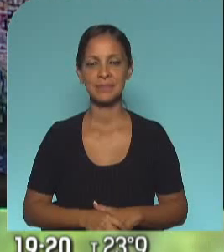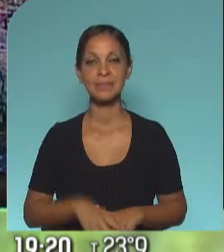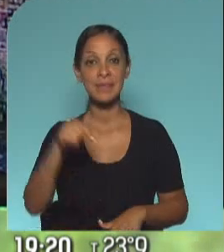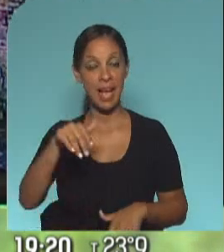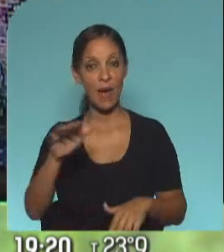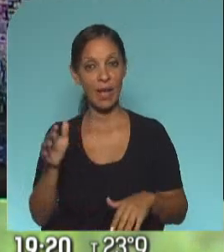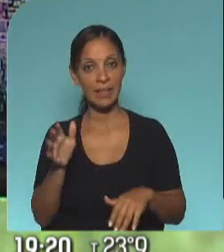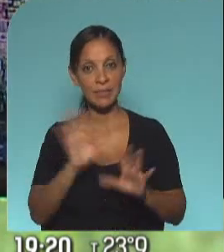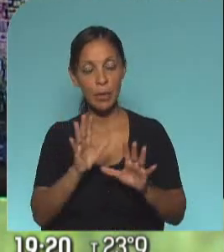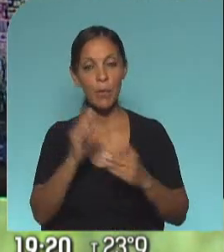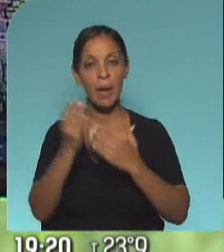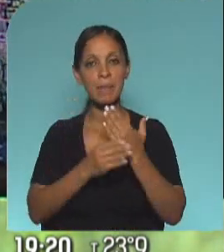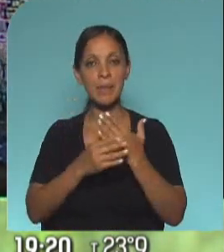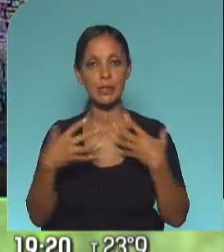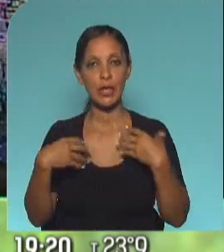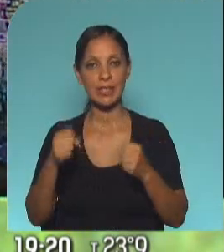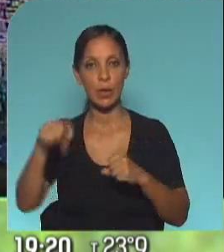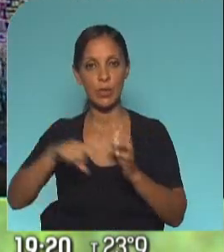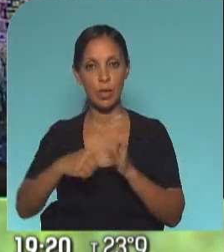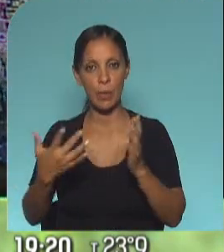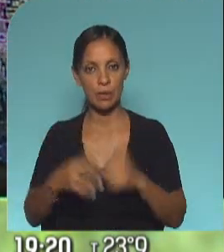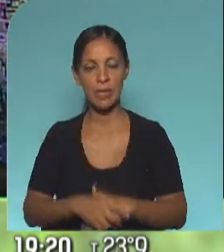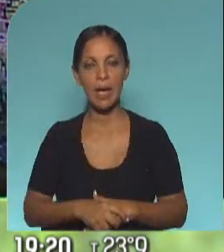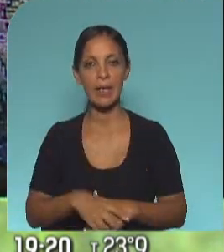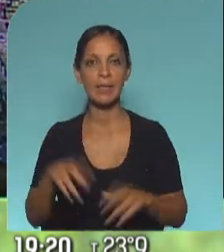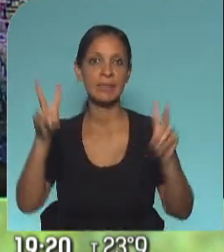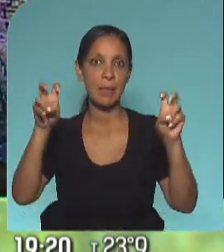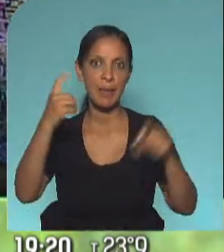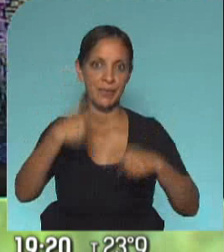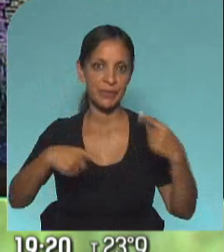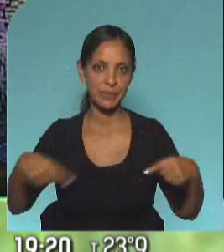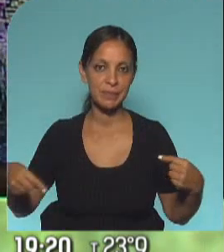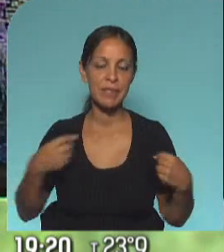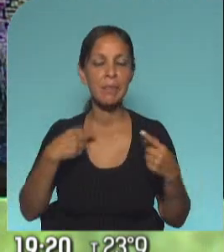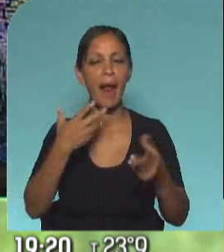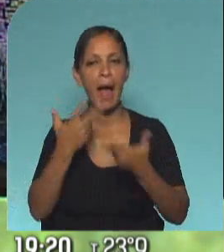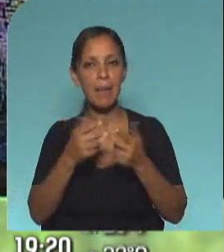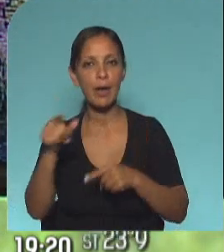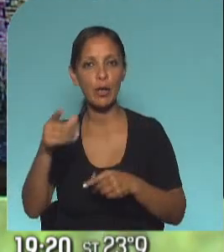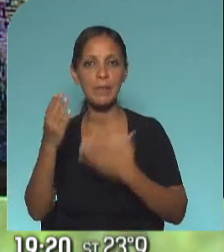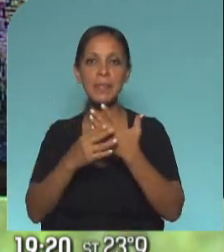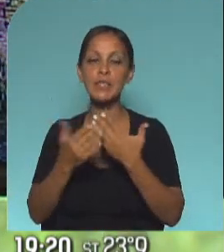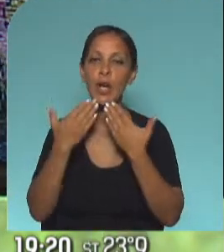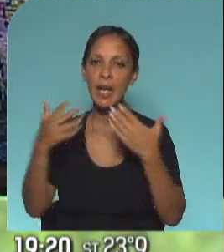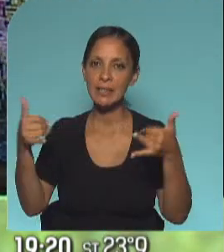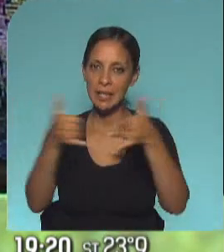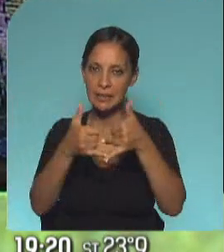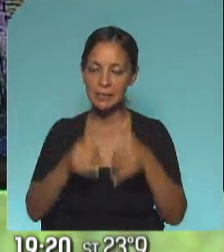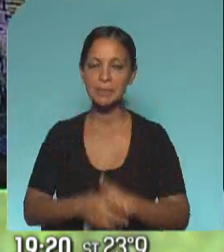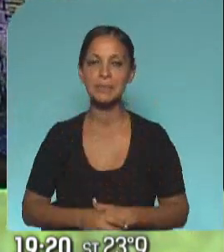Saludar a Daniel Goyán, ministro de Salud de la Provincia de Buenos Aires. Temas variados, obviamente, para compartir con él. Ministro, gracias por atendernos. Buenas